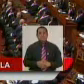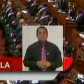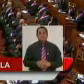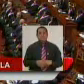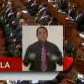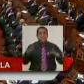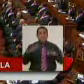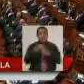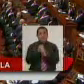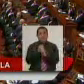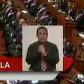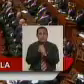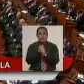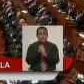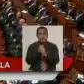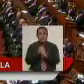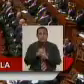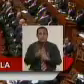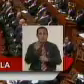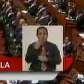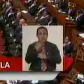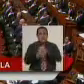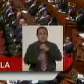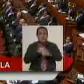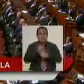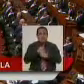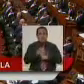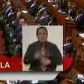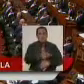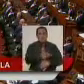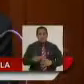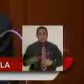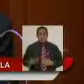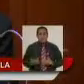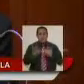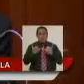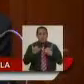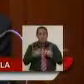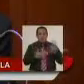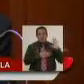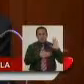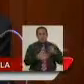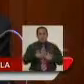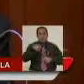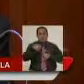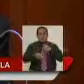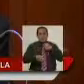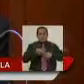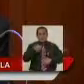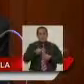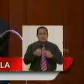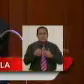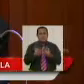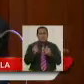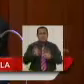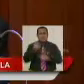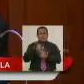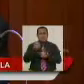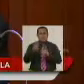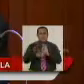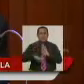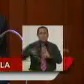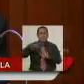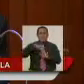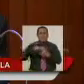En resumen, en los tres primeros años de nuestro gobierno, hemos comprometido inversiones en megaobras